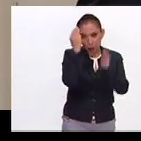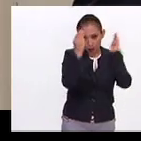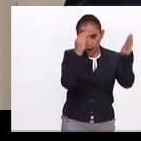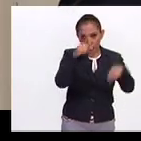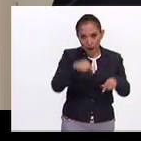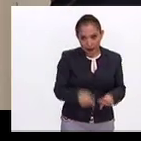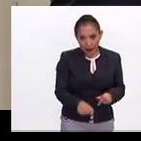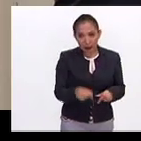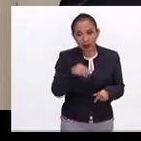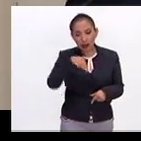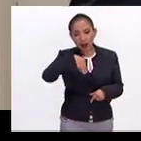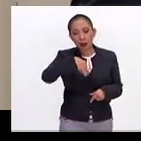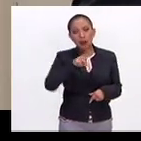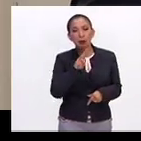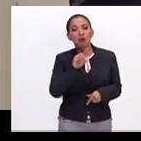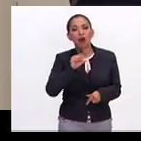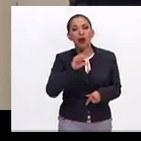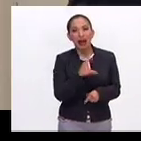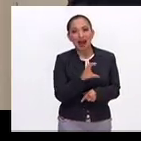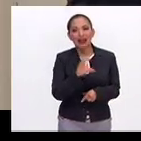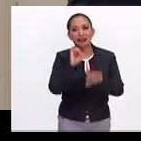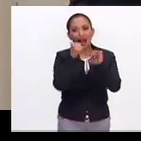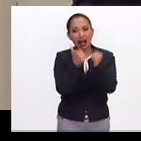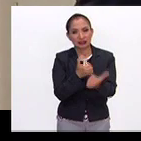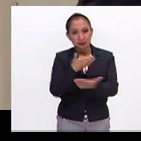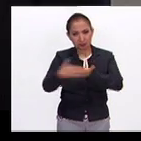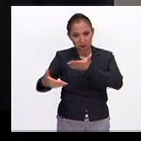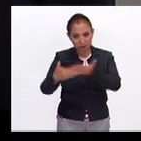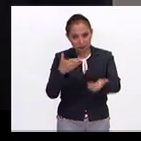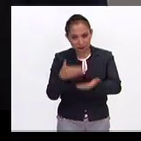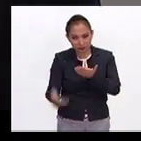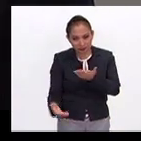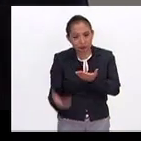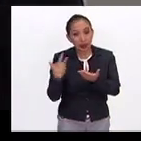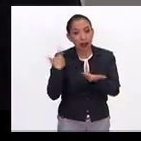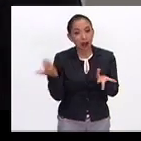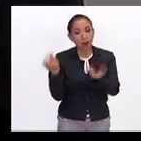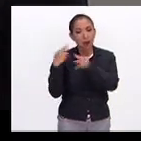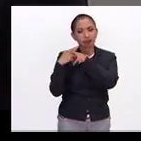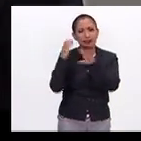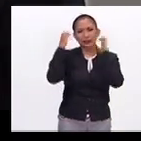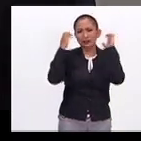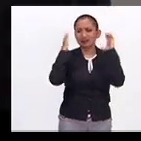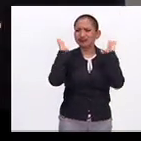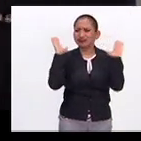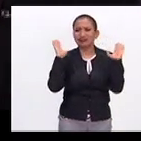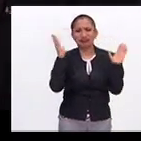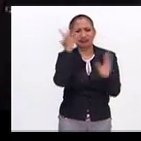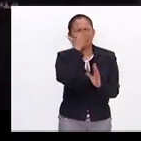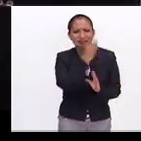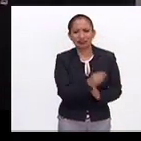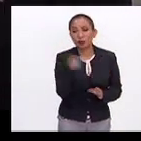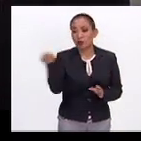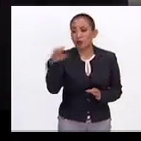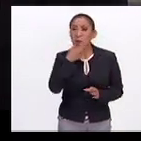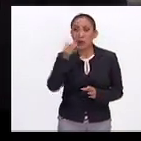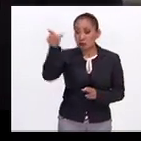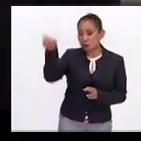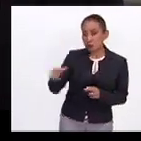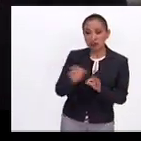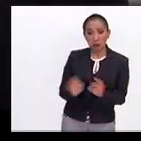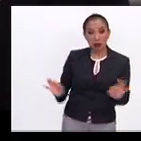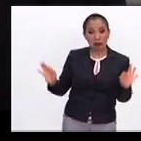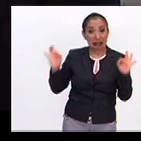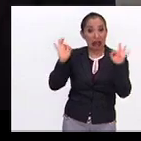museo, en el MUAC, Universitario de Arte Contemporáneo, y lo celebran con una exposición espléndida de uno de los artistas